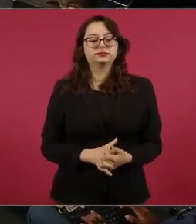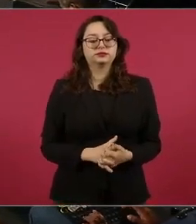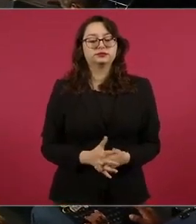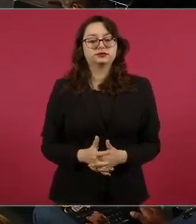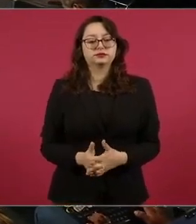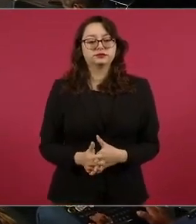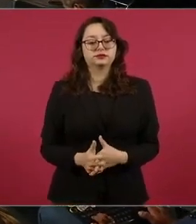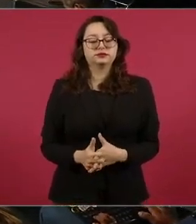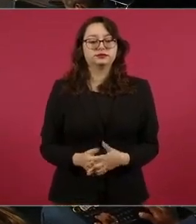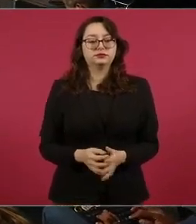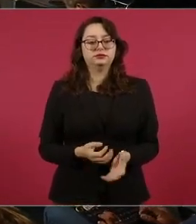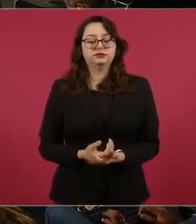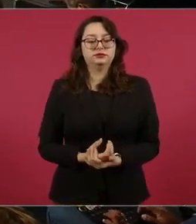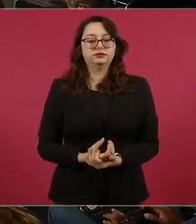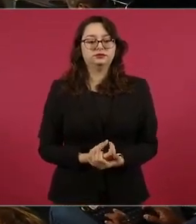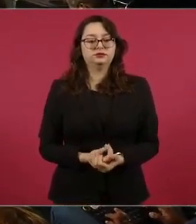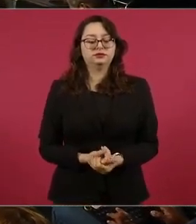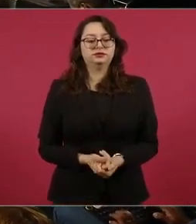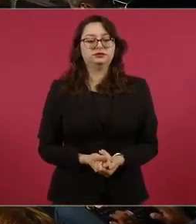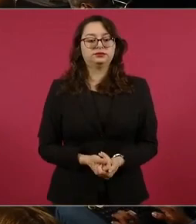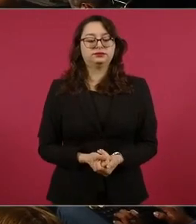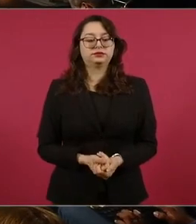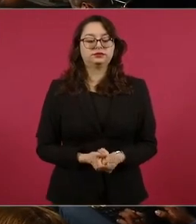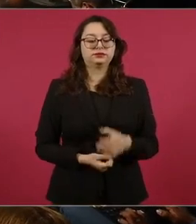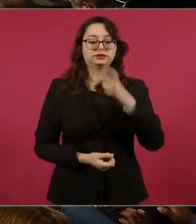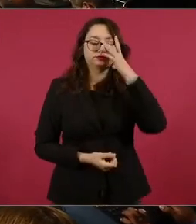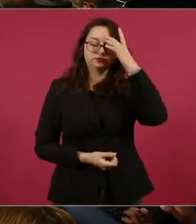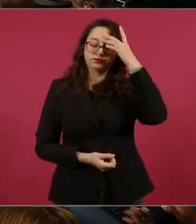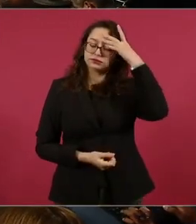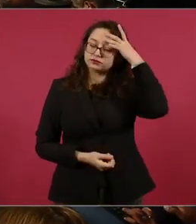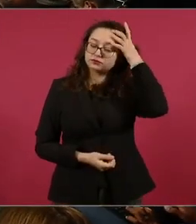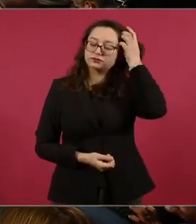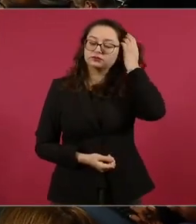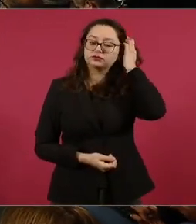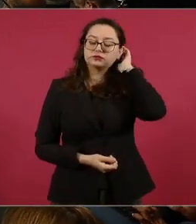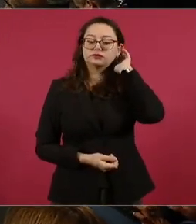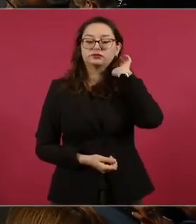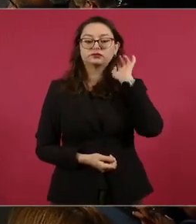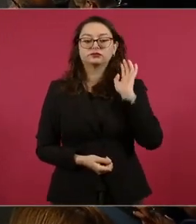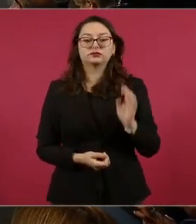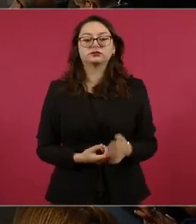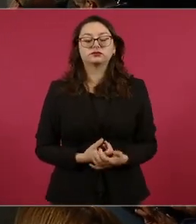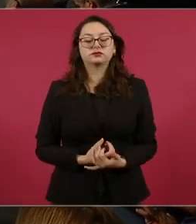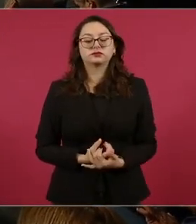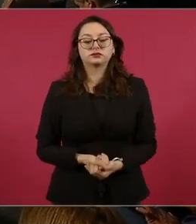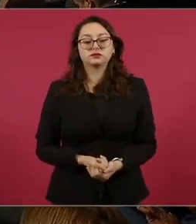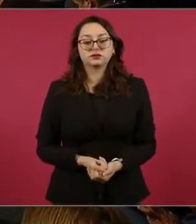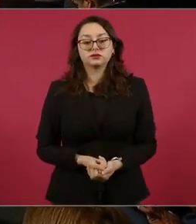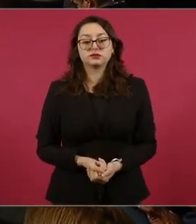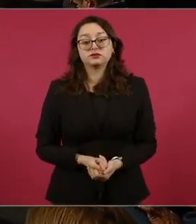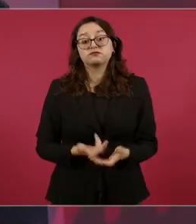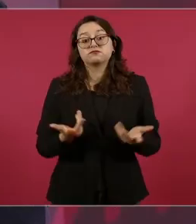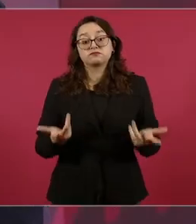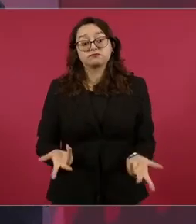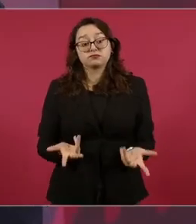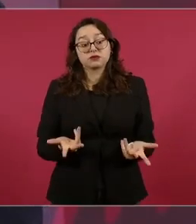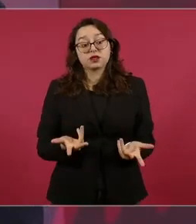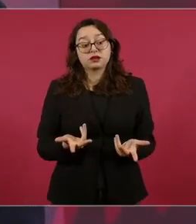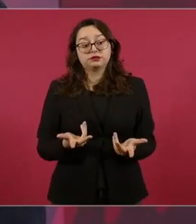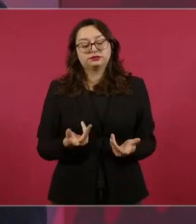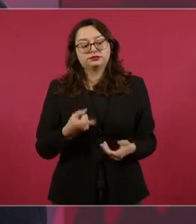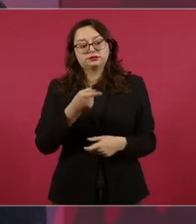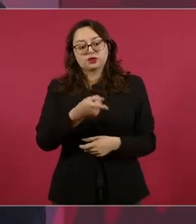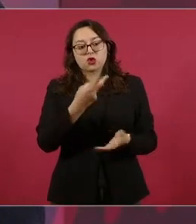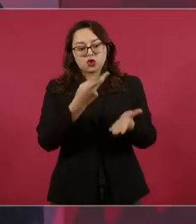y se habla incluso de que en el tránsito de trenes de pasajeros y